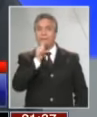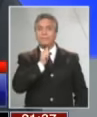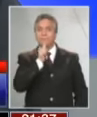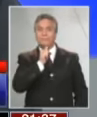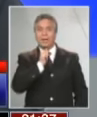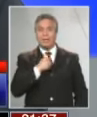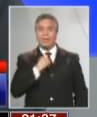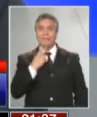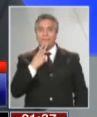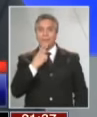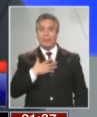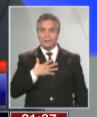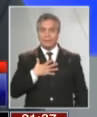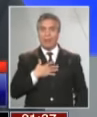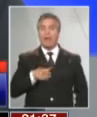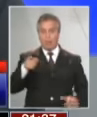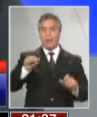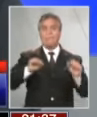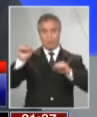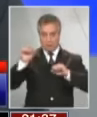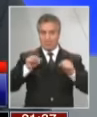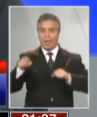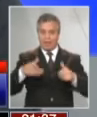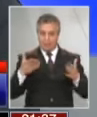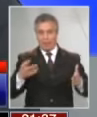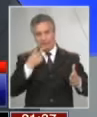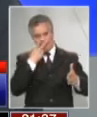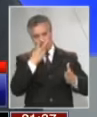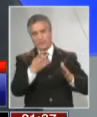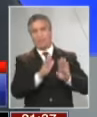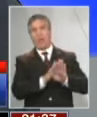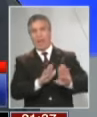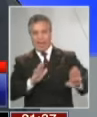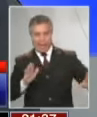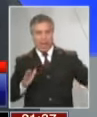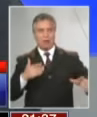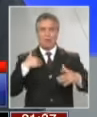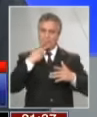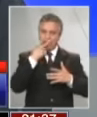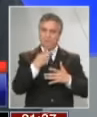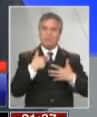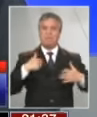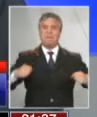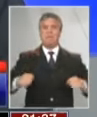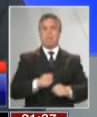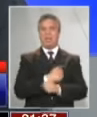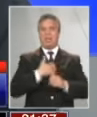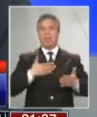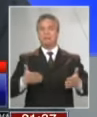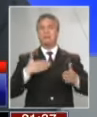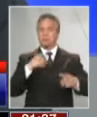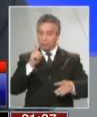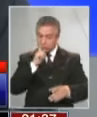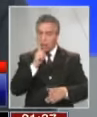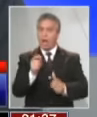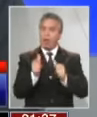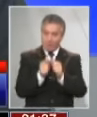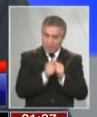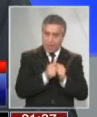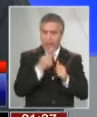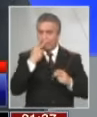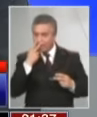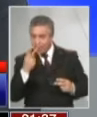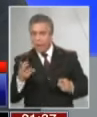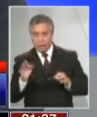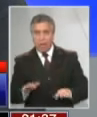yo creo que la gente reclama mucho de la política eso, que nos ve lejano, nos ve distante, nos ve más frío. Y el hecho de estar, de compartir, de acompañar, de mirar